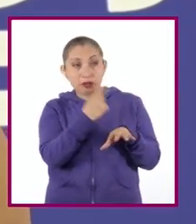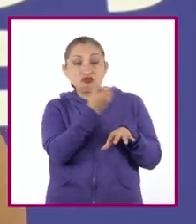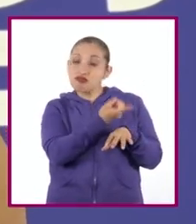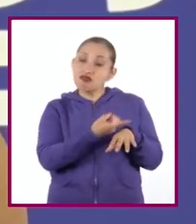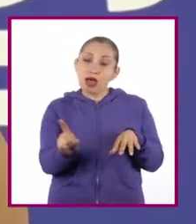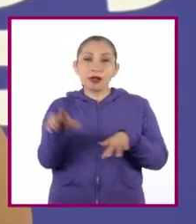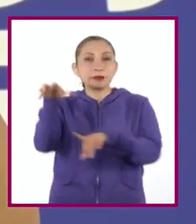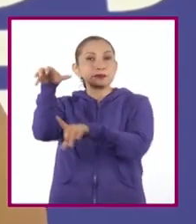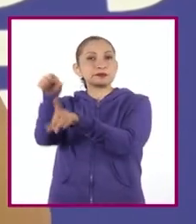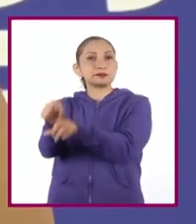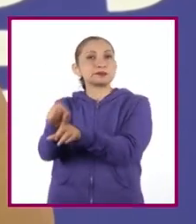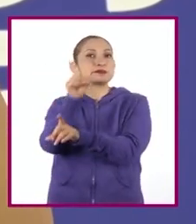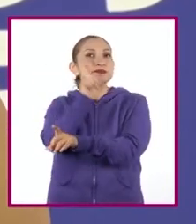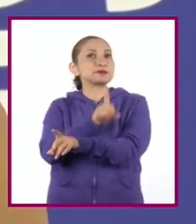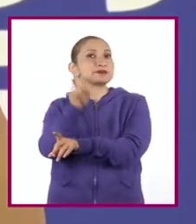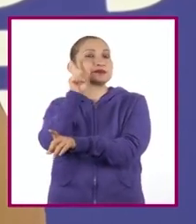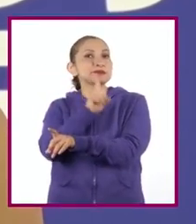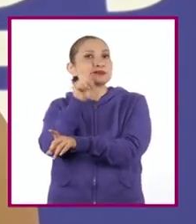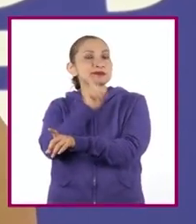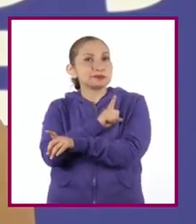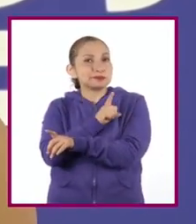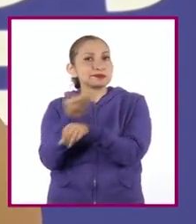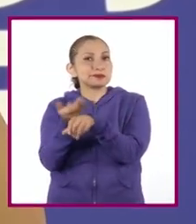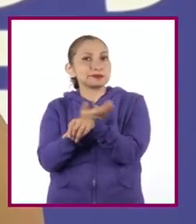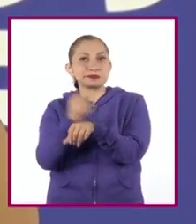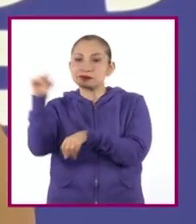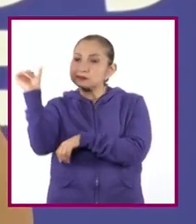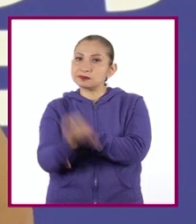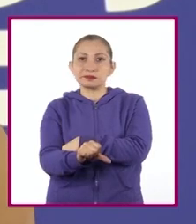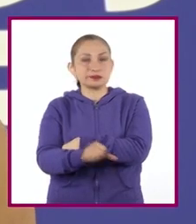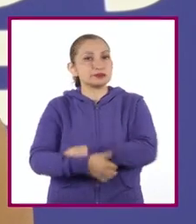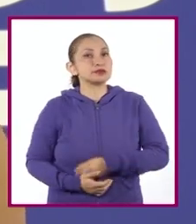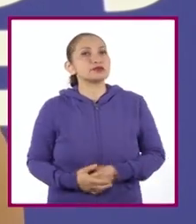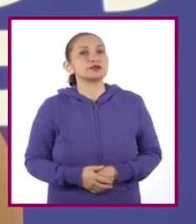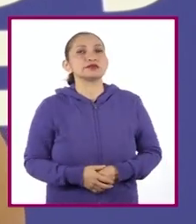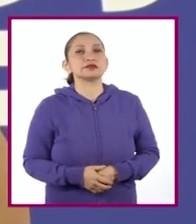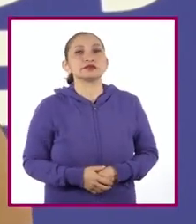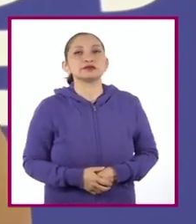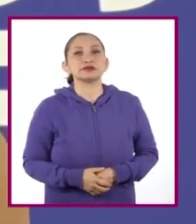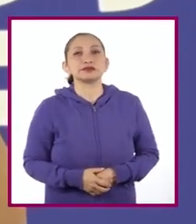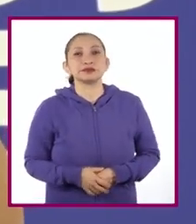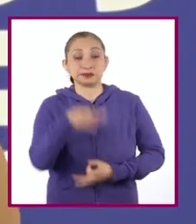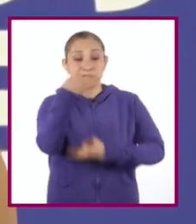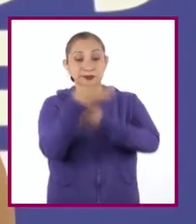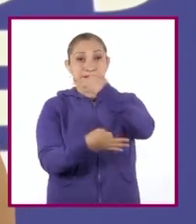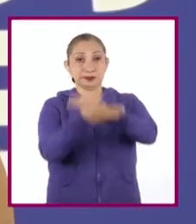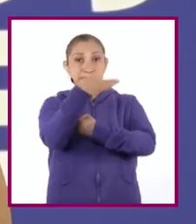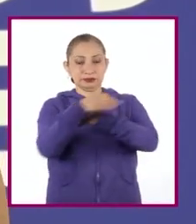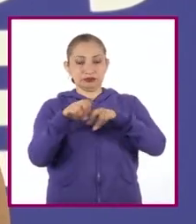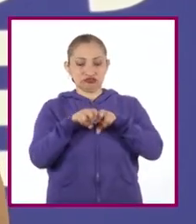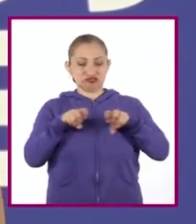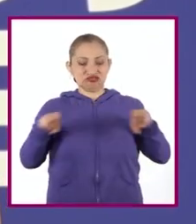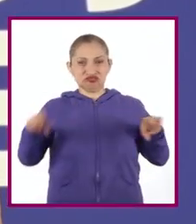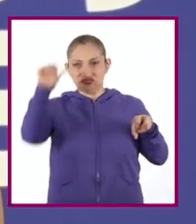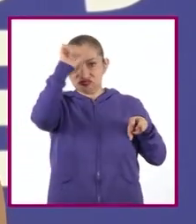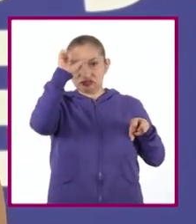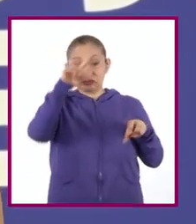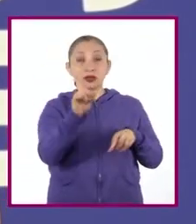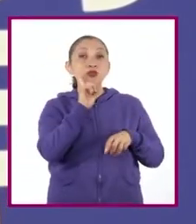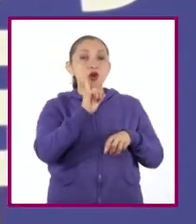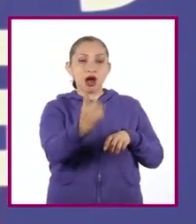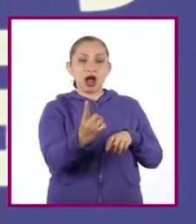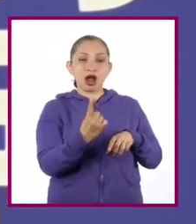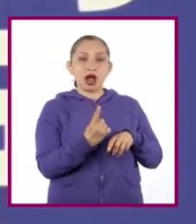ordenó arrestar a la mulata de inmediato. Ante el tribunal eclesiástico, Soledad